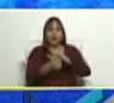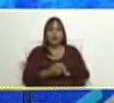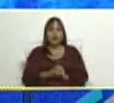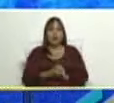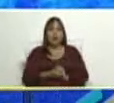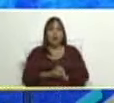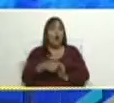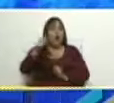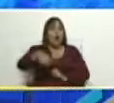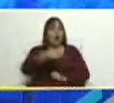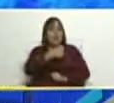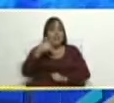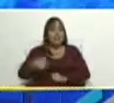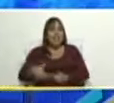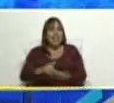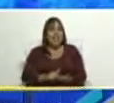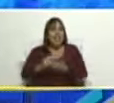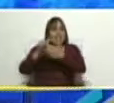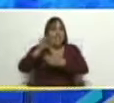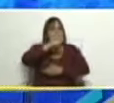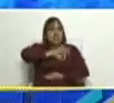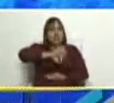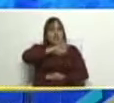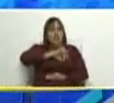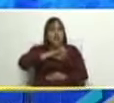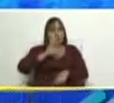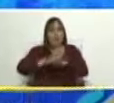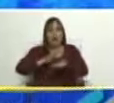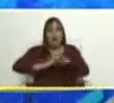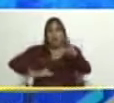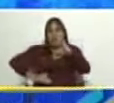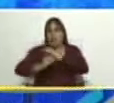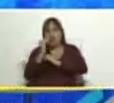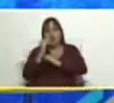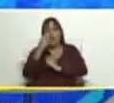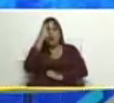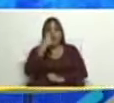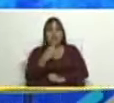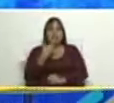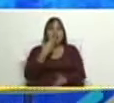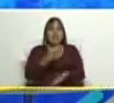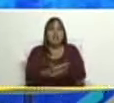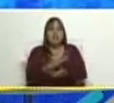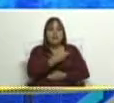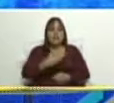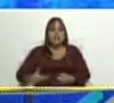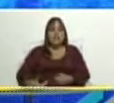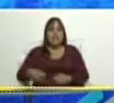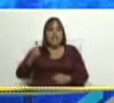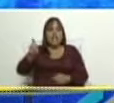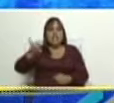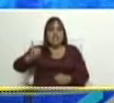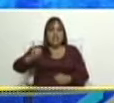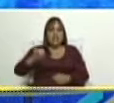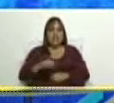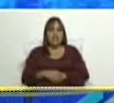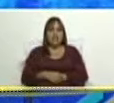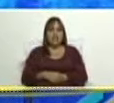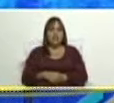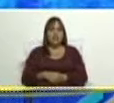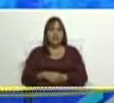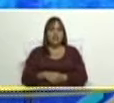por hoy China es una potencia social porque ha superado la pobreza gracias al presidente Xi Jinping. Gracias